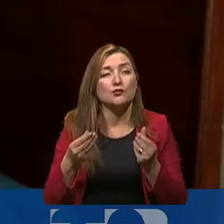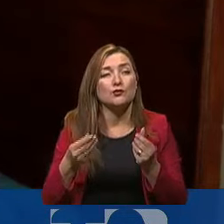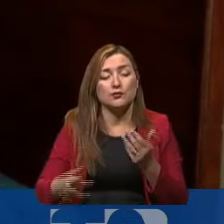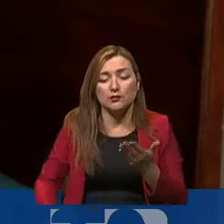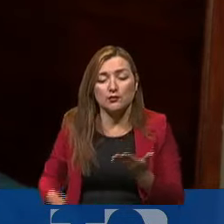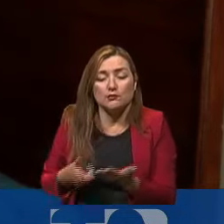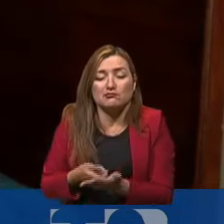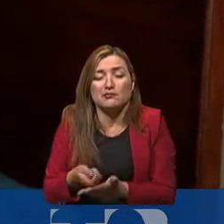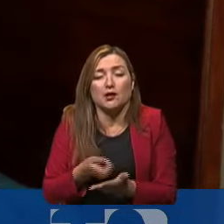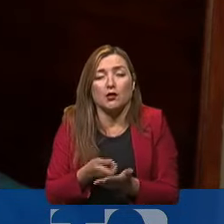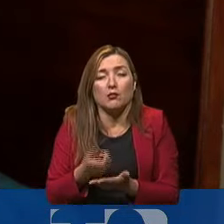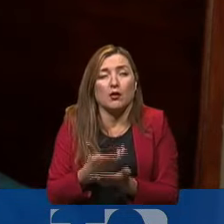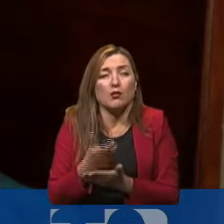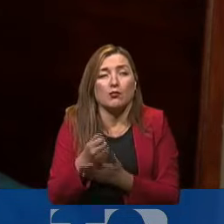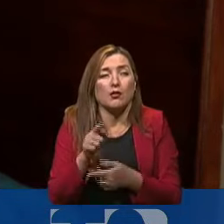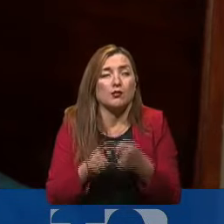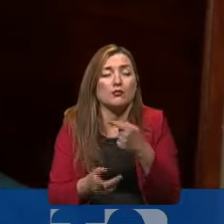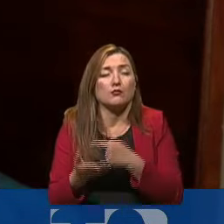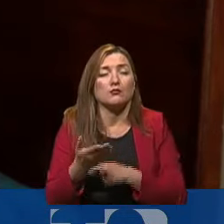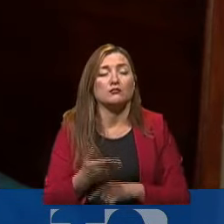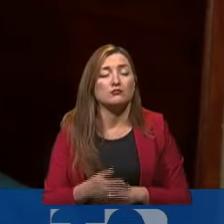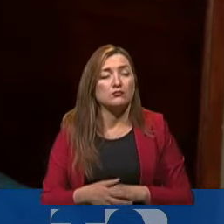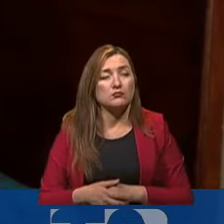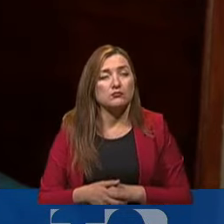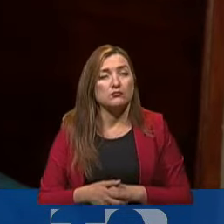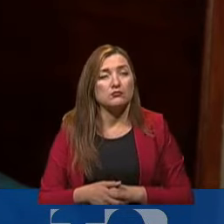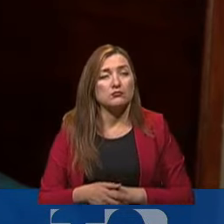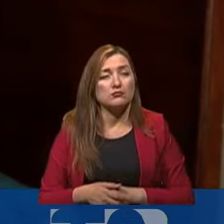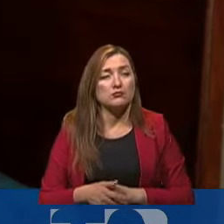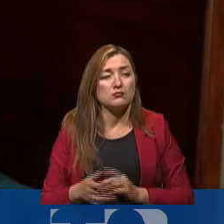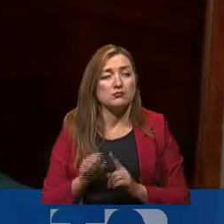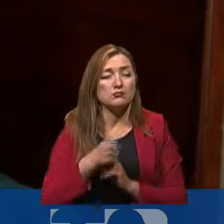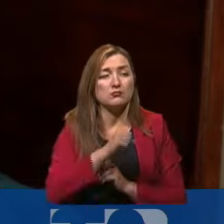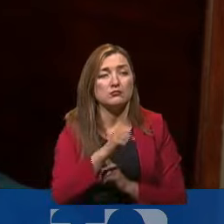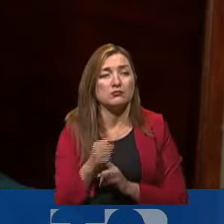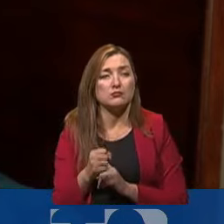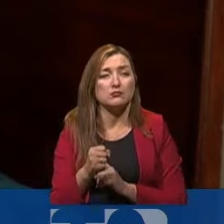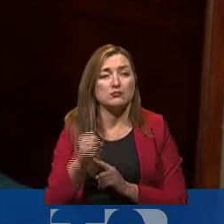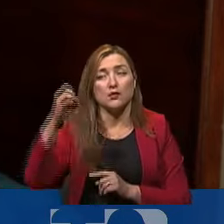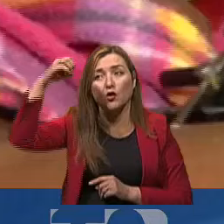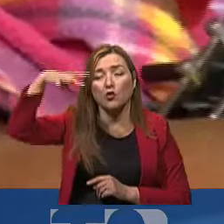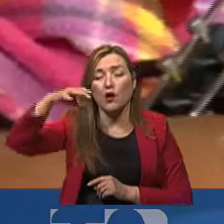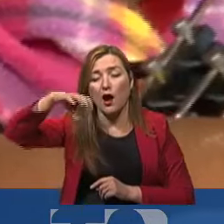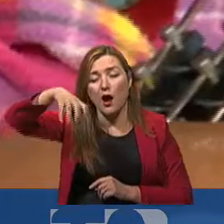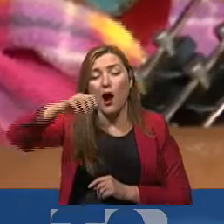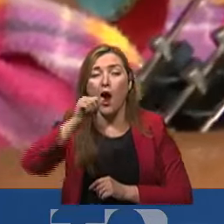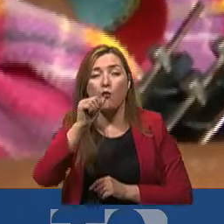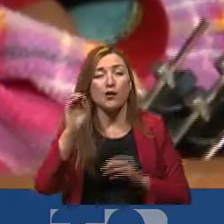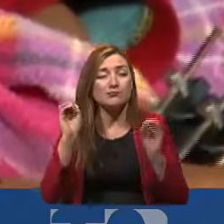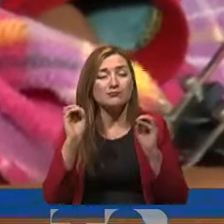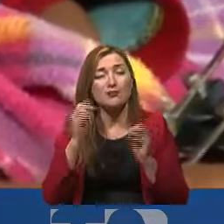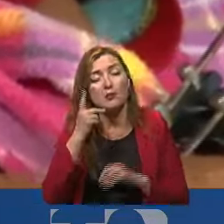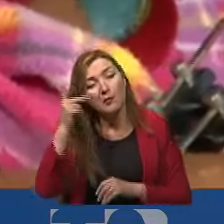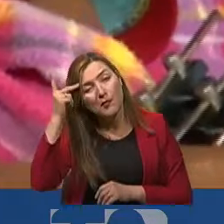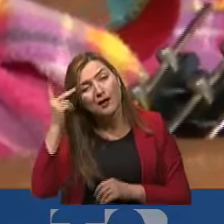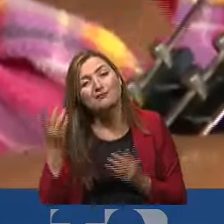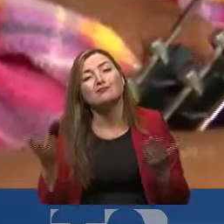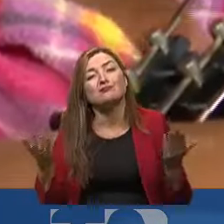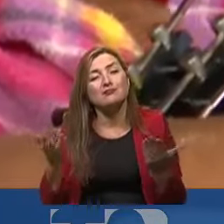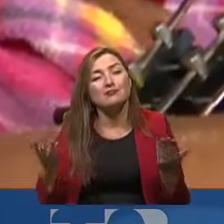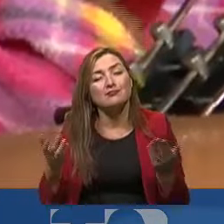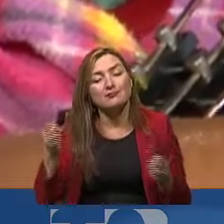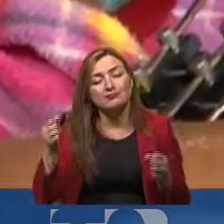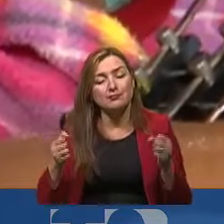no me da, señorita, para darle eso. Como le comento aquí, mi situación en mi casa, yo no tengo luz ni agua. Los padres de la menor señalan